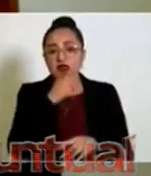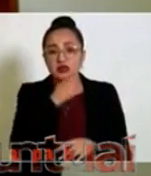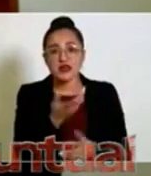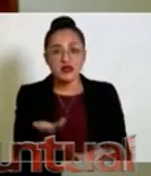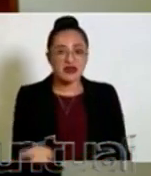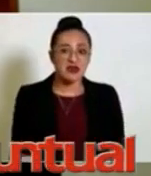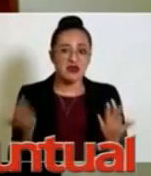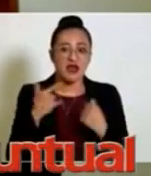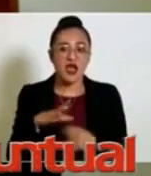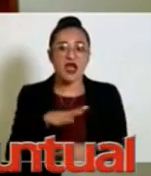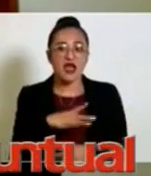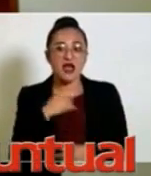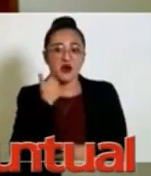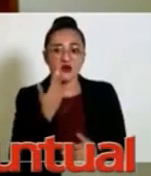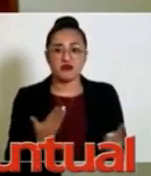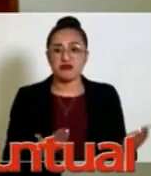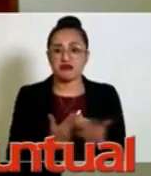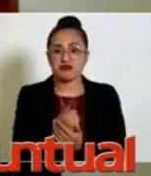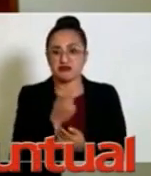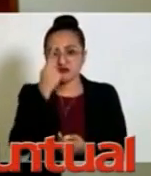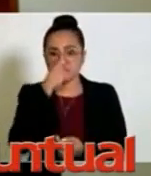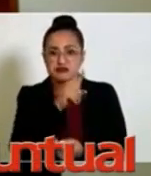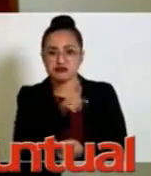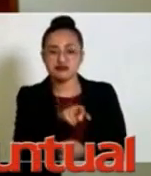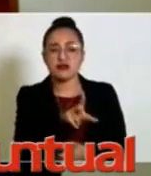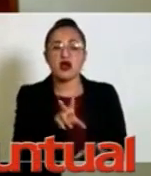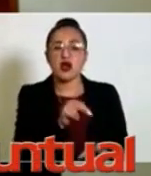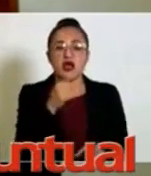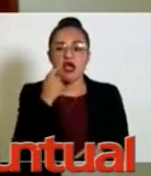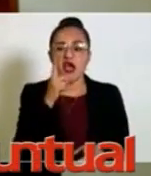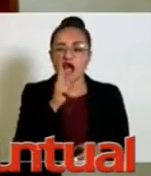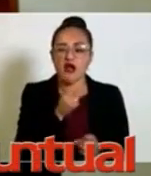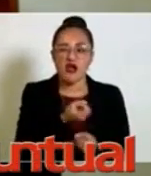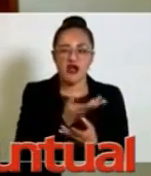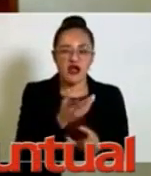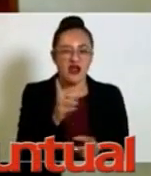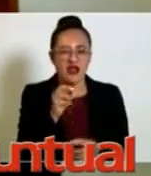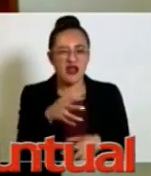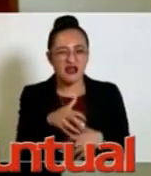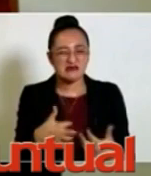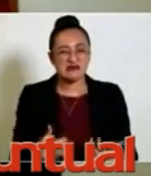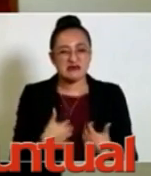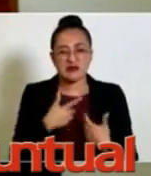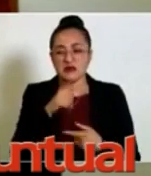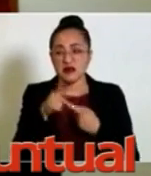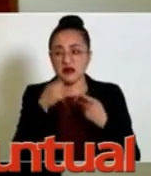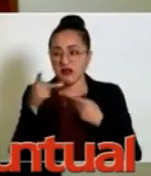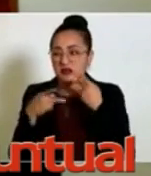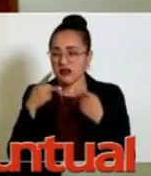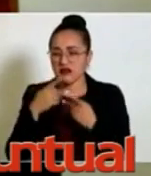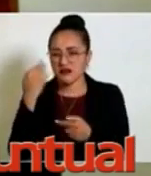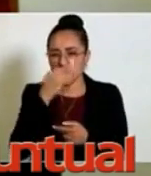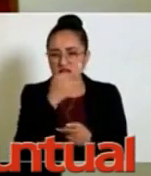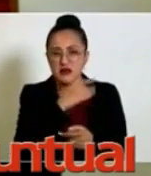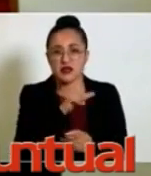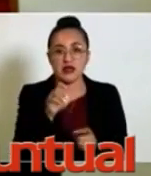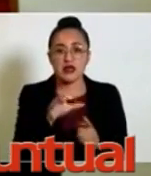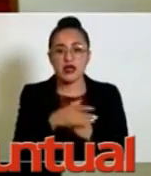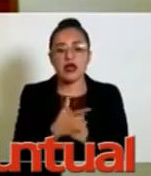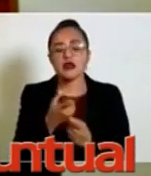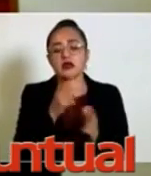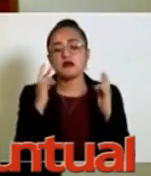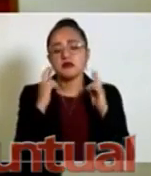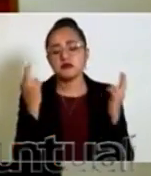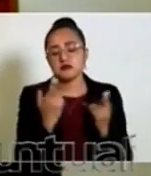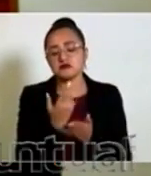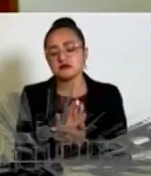lógica de que había una intencionalidad de privatizar el servicio de agua potable. Ya estaba la comisión adentro para llevar a cabo la